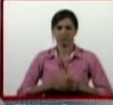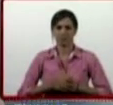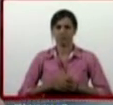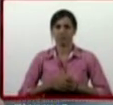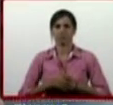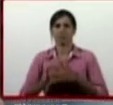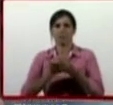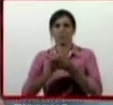compañero Luis Reyes Reyes,